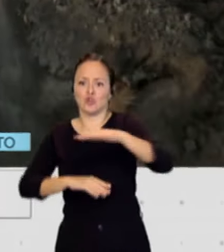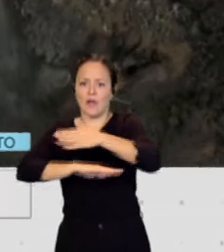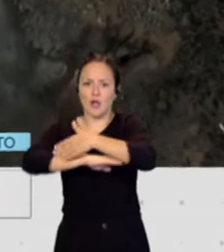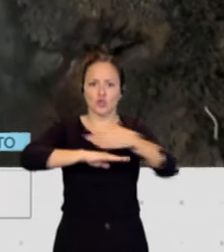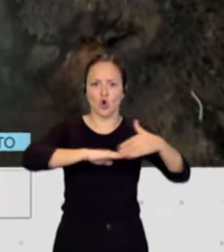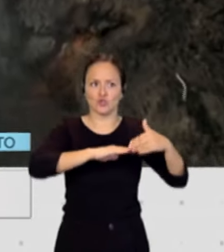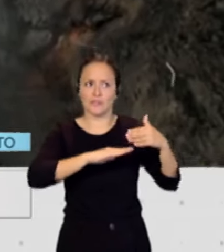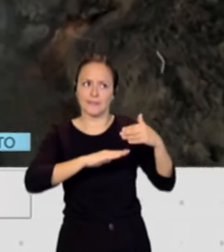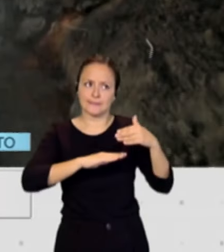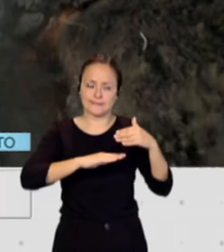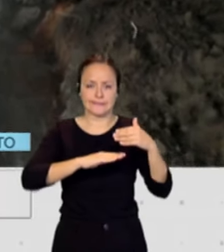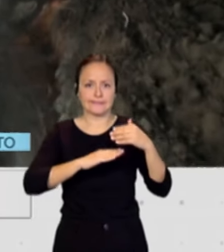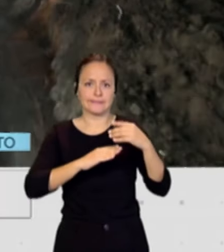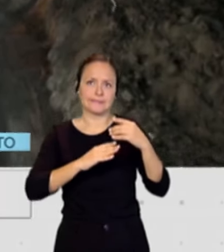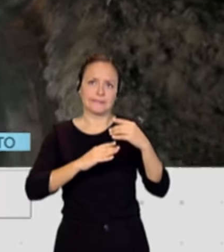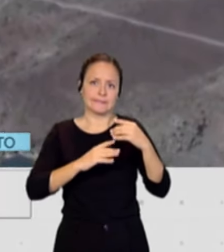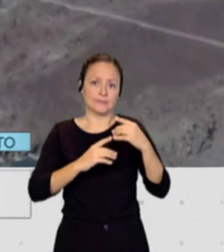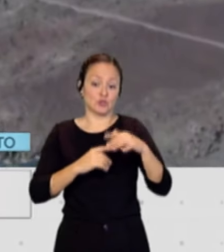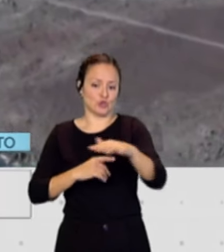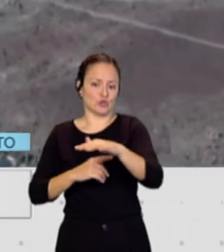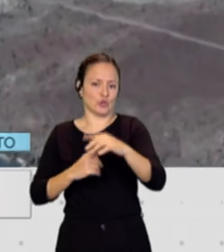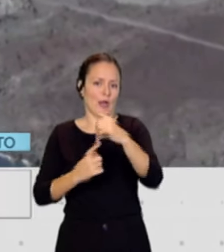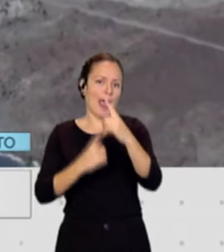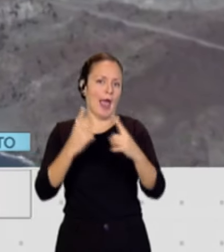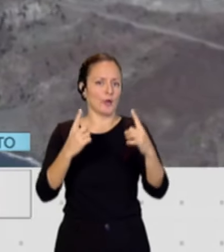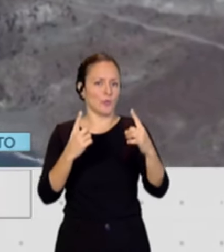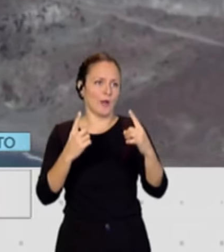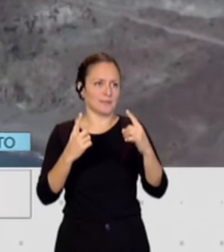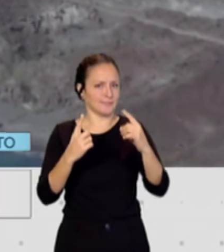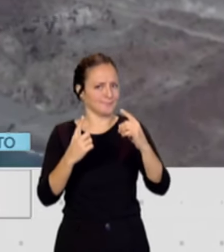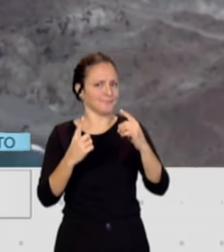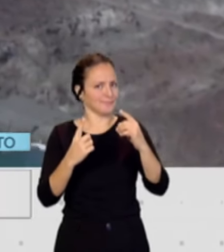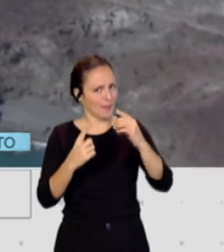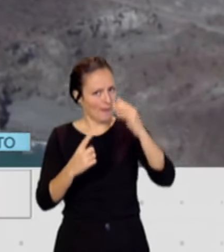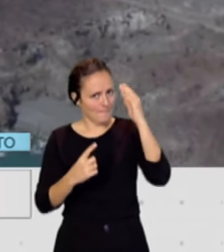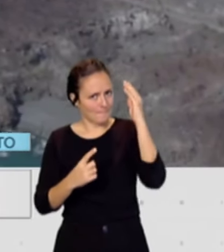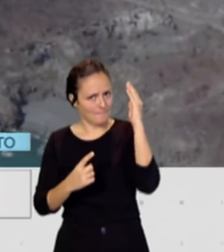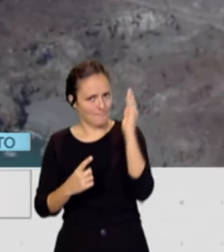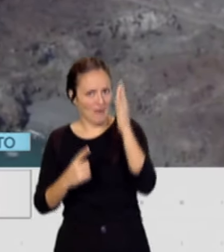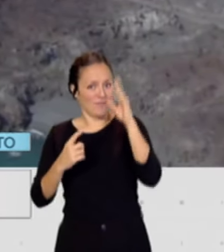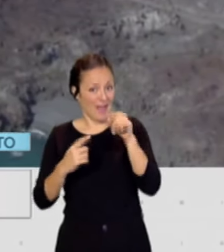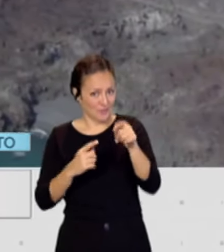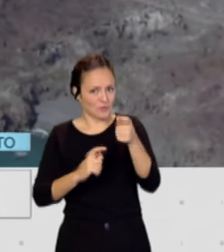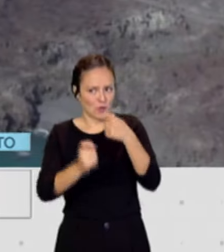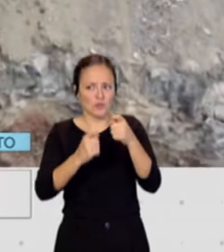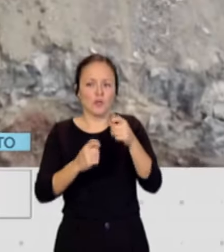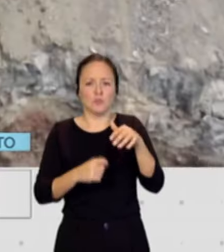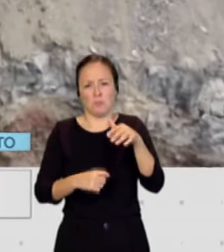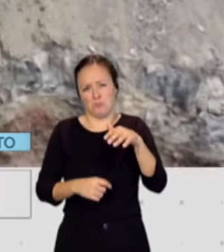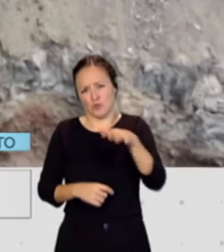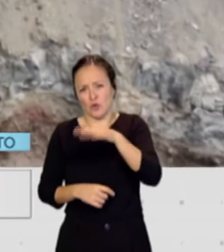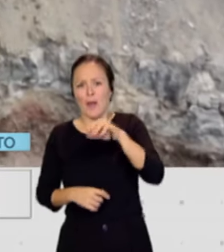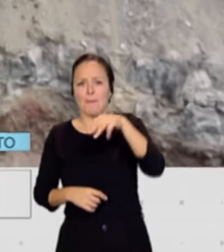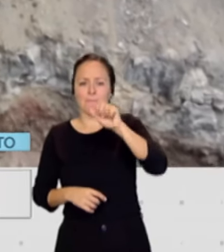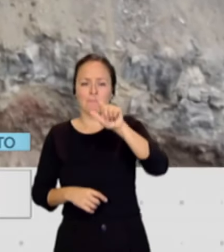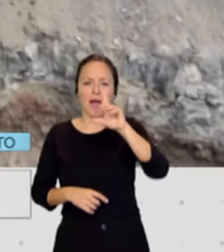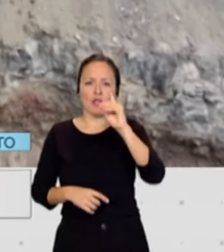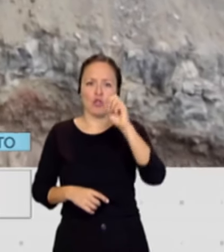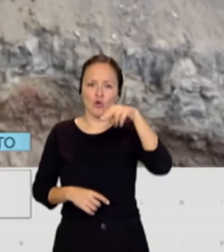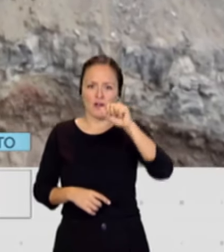Eh bueno que pueden quedar en algunos casos incluso han quedado dañados eh Por los embates del mar es el caso de Maldonado Santa luz de la palma también